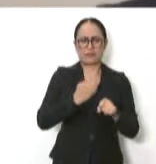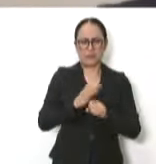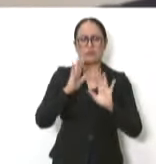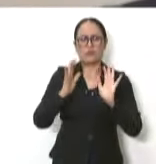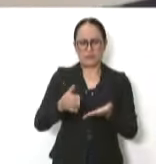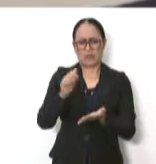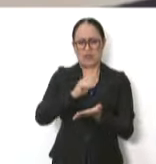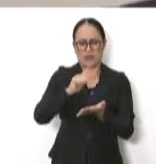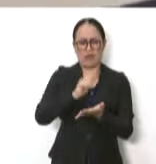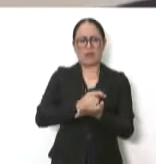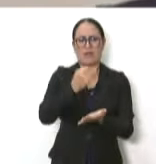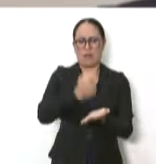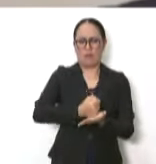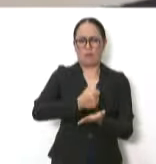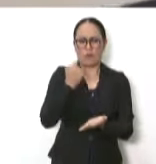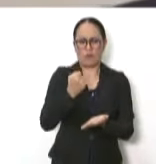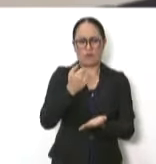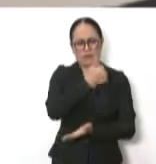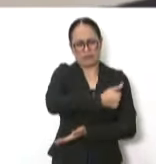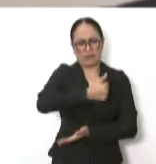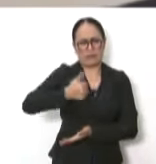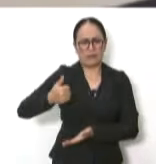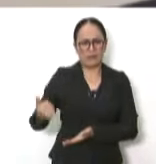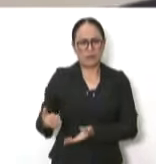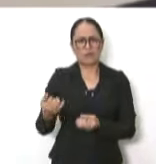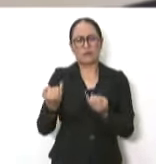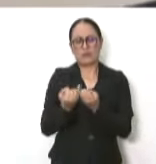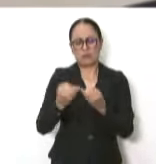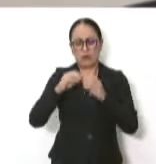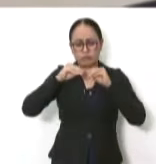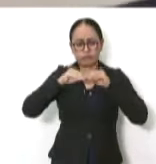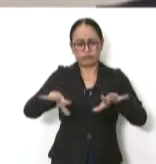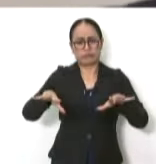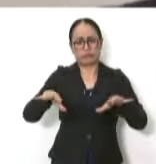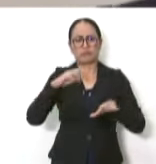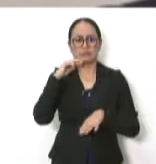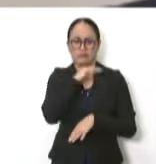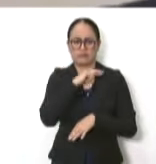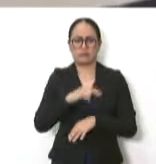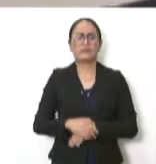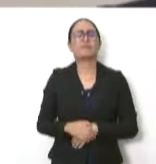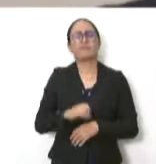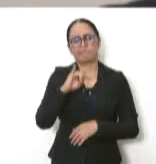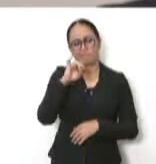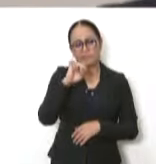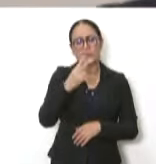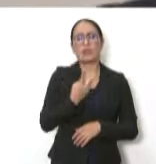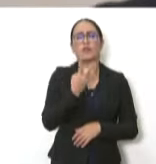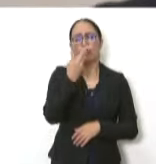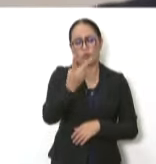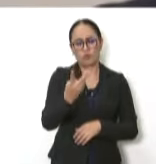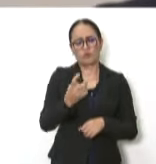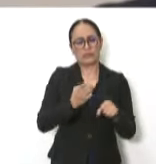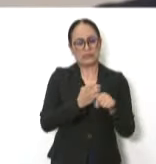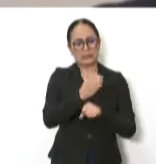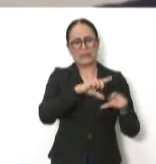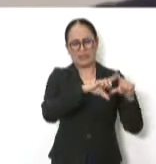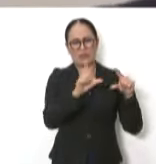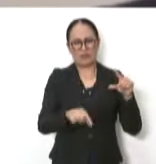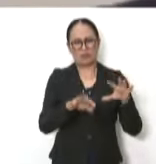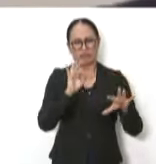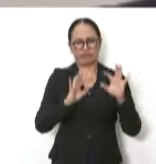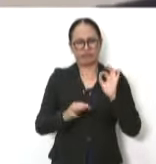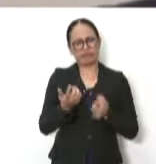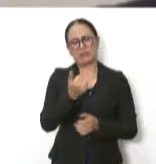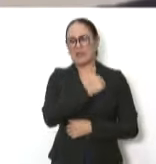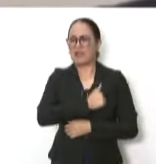respectivas y los 3 que faltan, pues de publicar, la puedan publicar. Y sí, hay 2 estados, lamentablemente, que